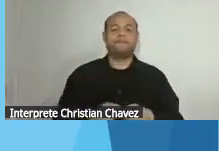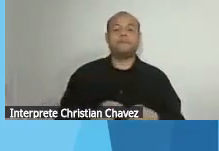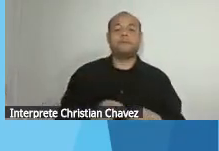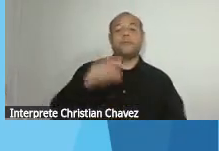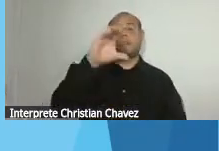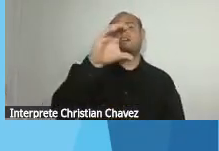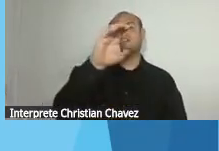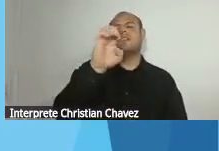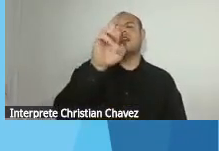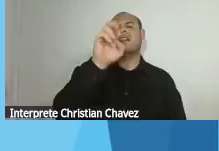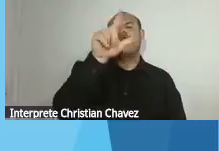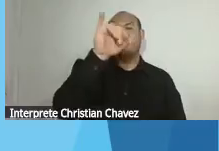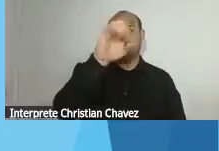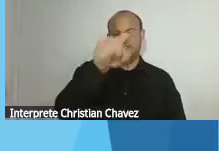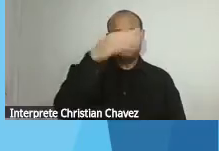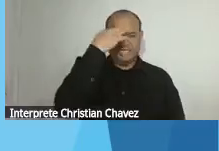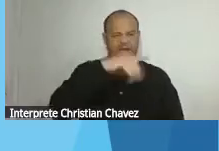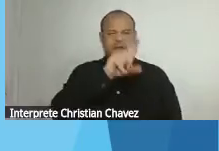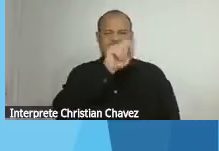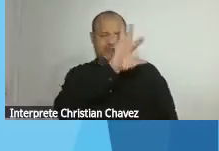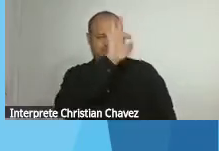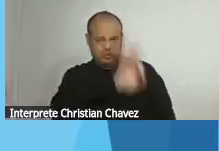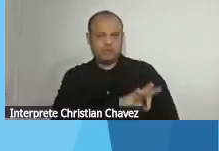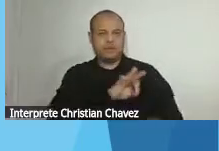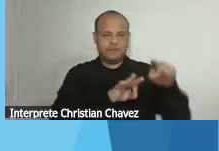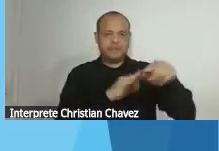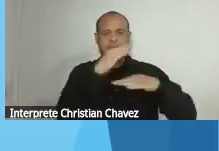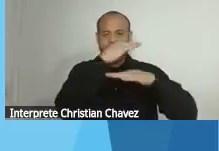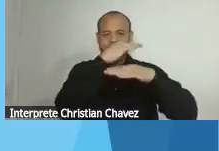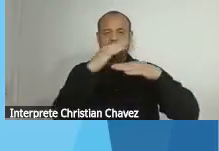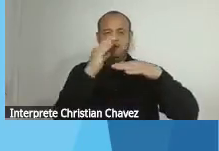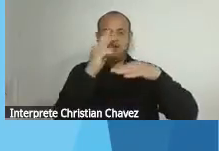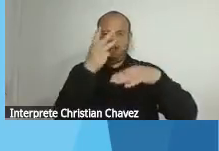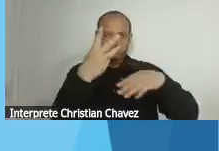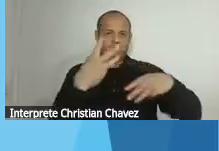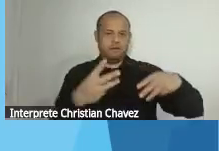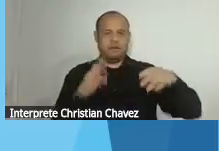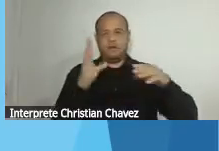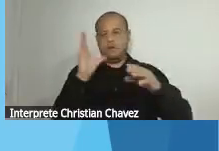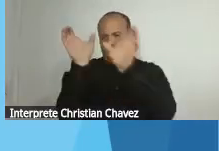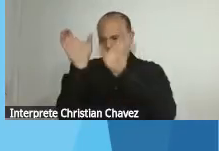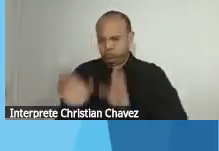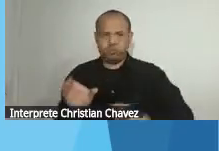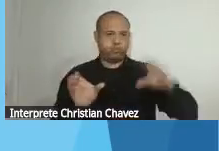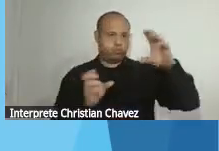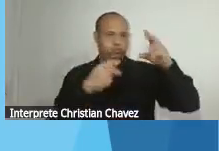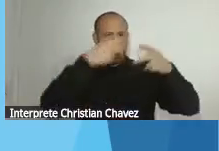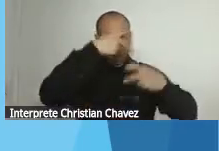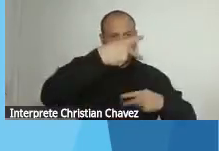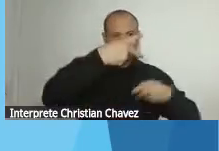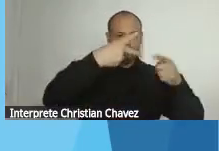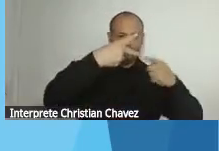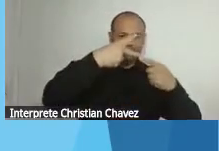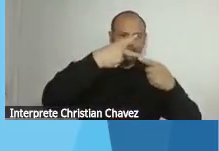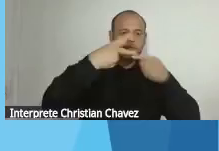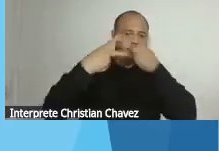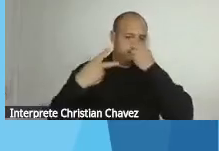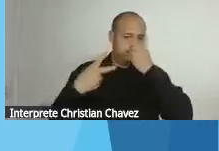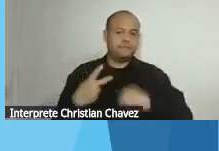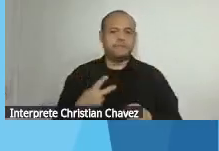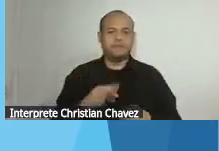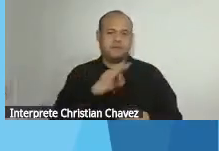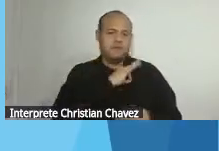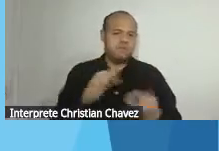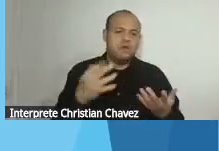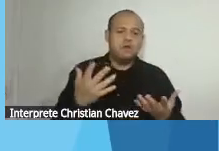otro 25% podemos incluir cereales, leguminosas, fruta y leche. Eh, Aquí el plato para